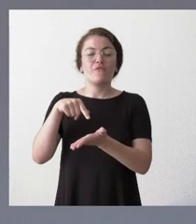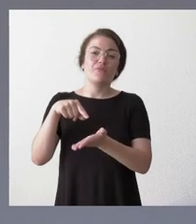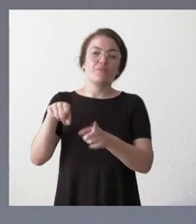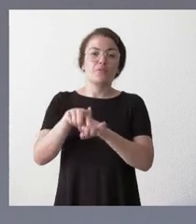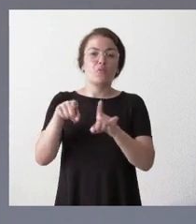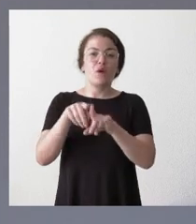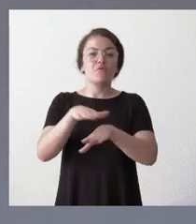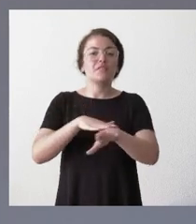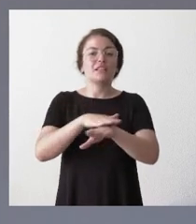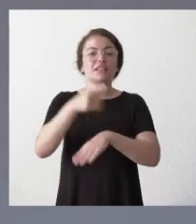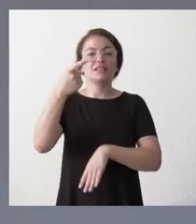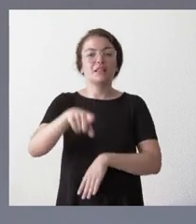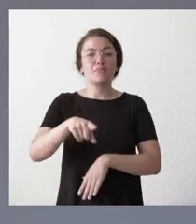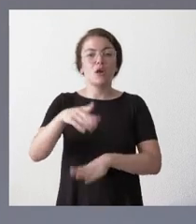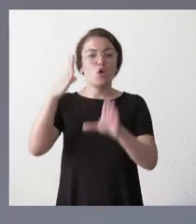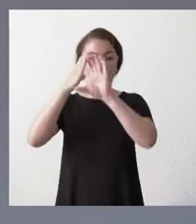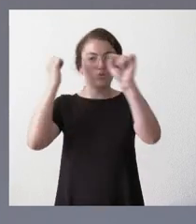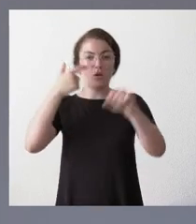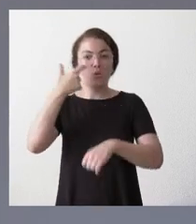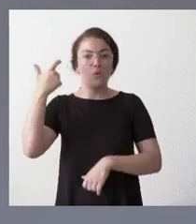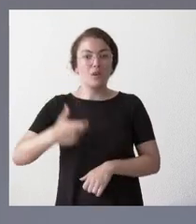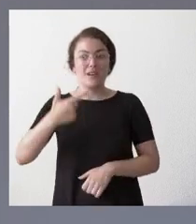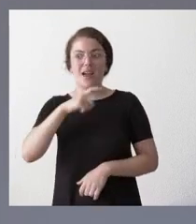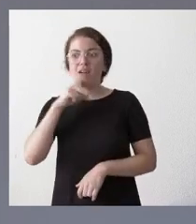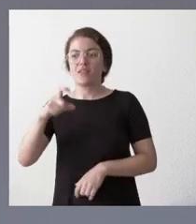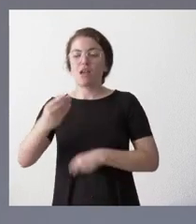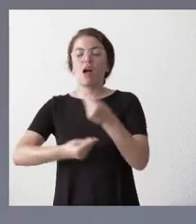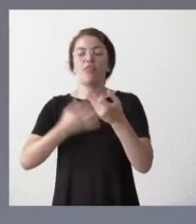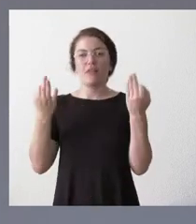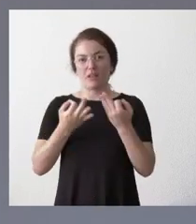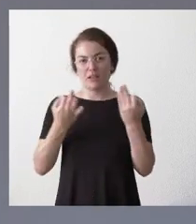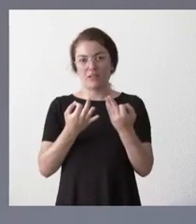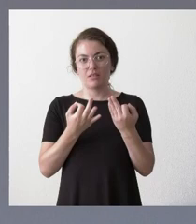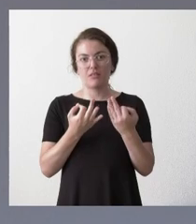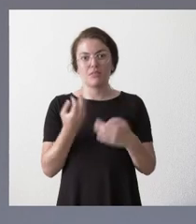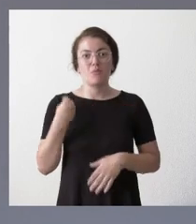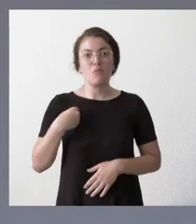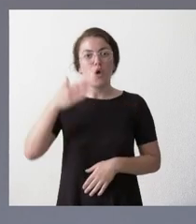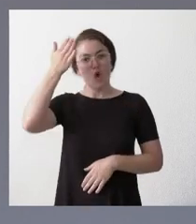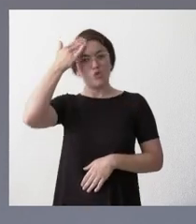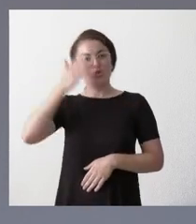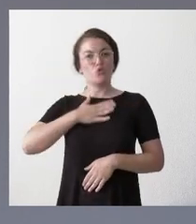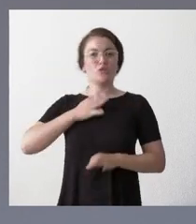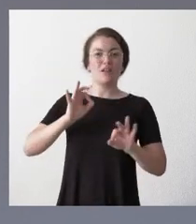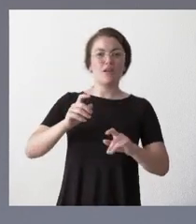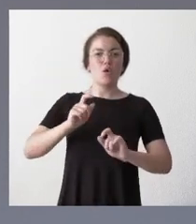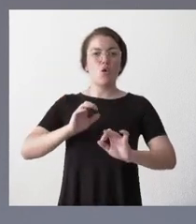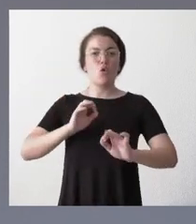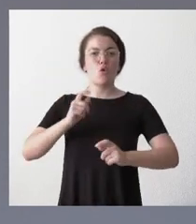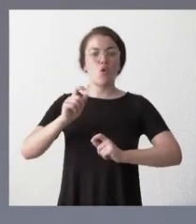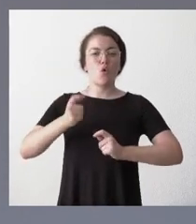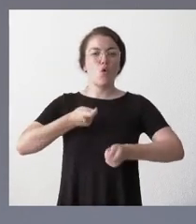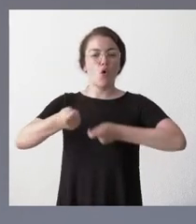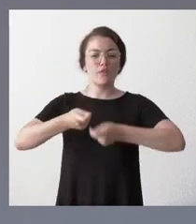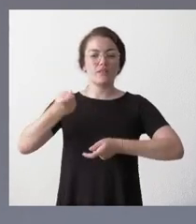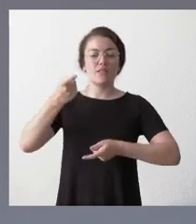las actuaciones que se van realizando. Y esta medida de tutela ha sido de manera coordinada con el Ministerio de Asuntos Sociales, el